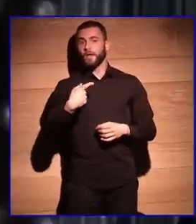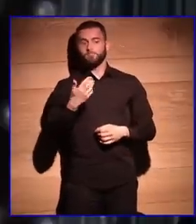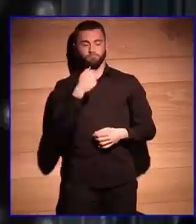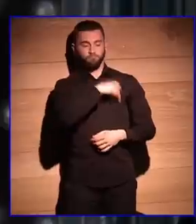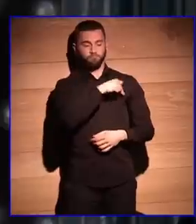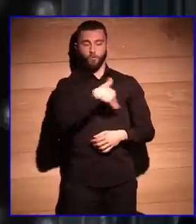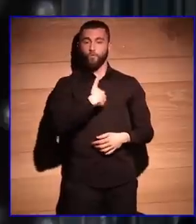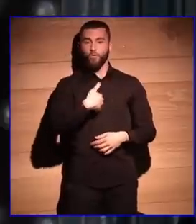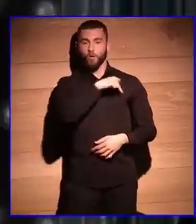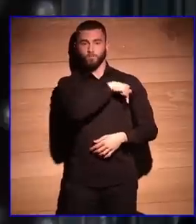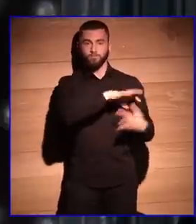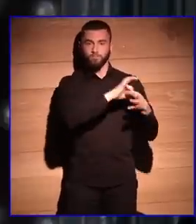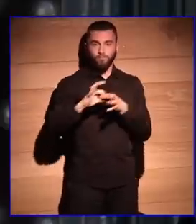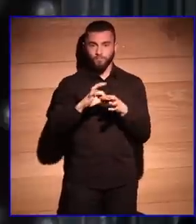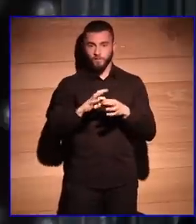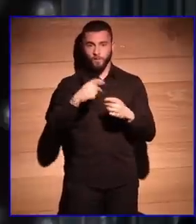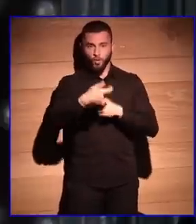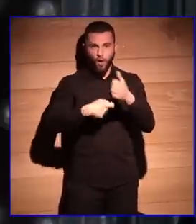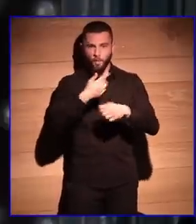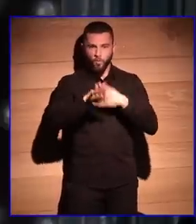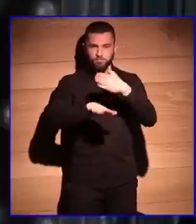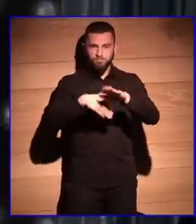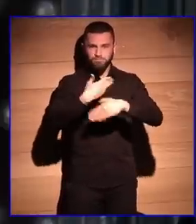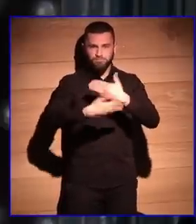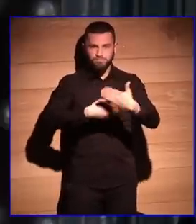aunque todo eso cada vez se va diluyendo más con el paso